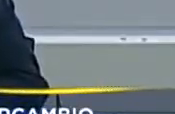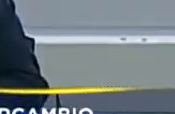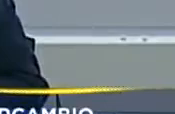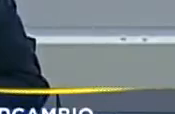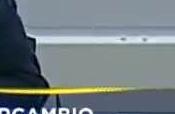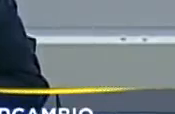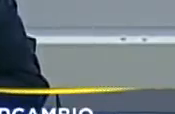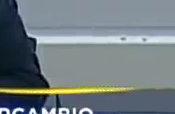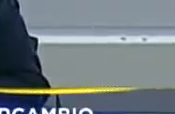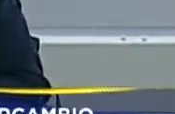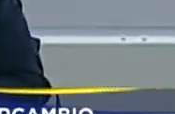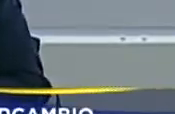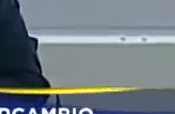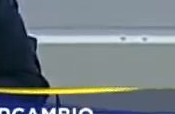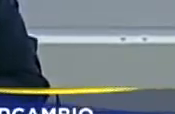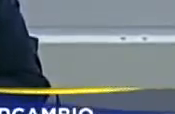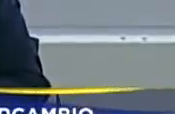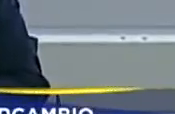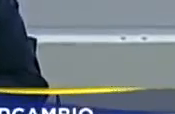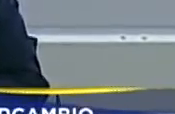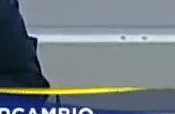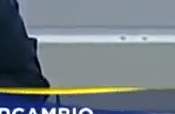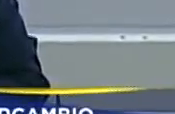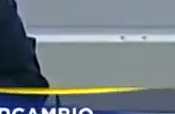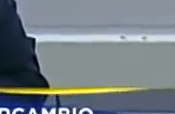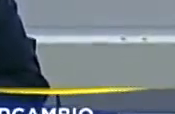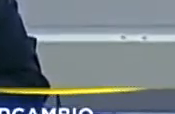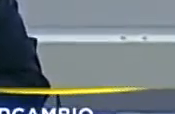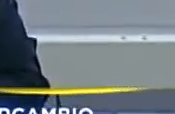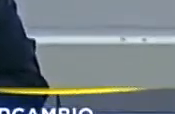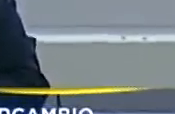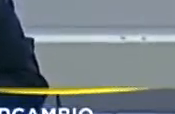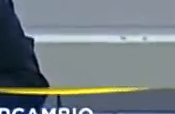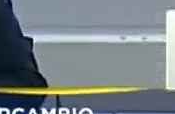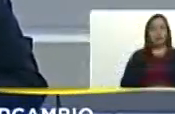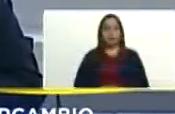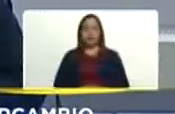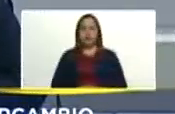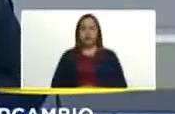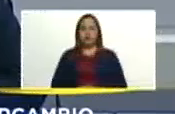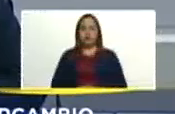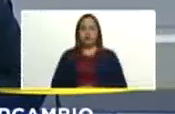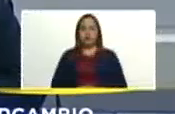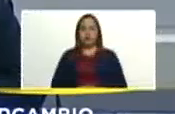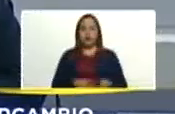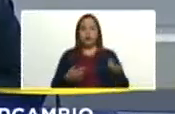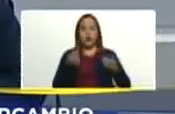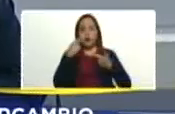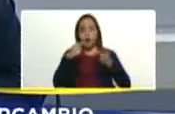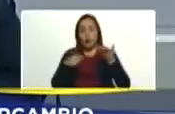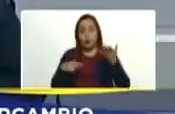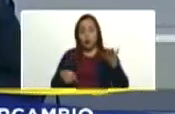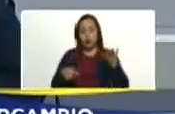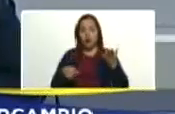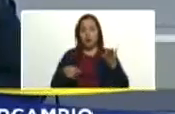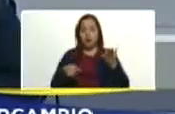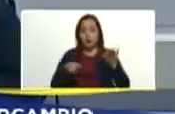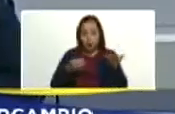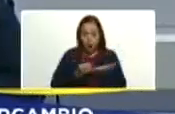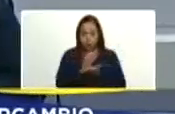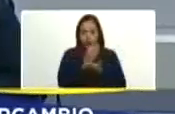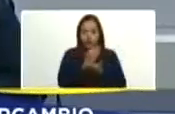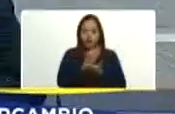tenemos otros elementos que nos induces, que nos inducen. ¿Y cuáles son esos elementos que nos inducen? Bueno,